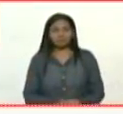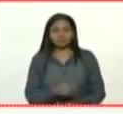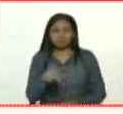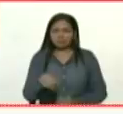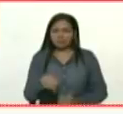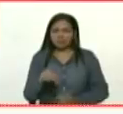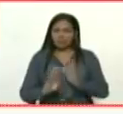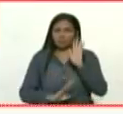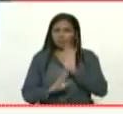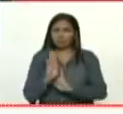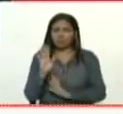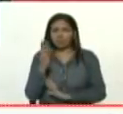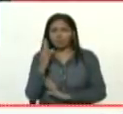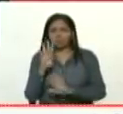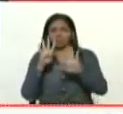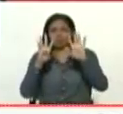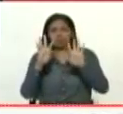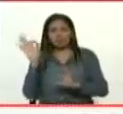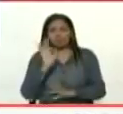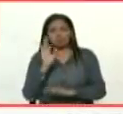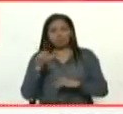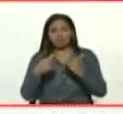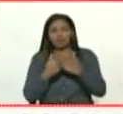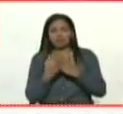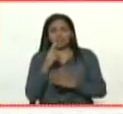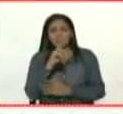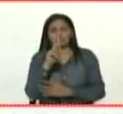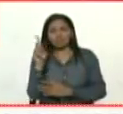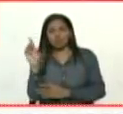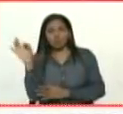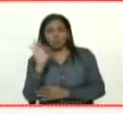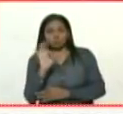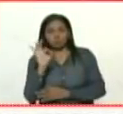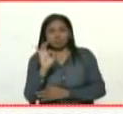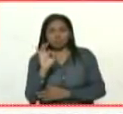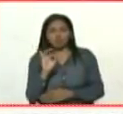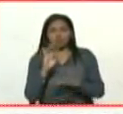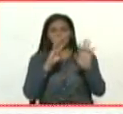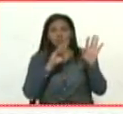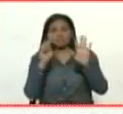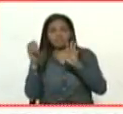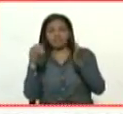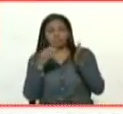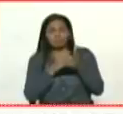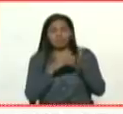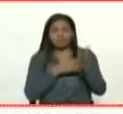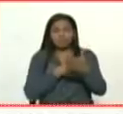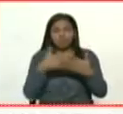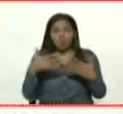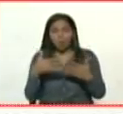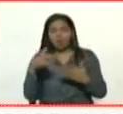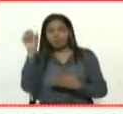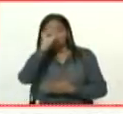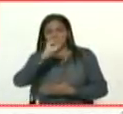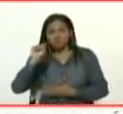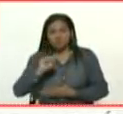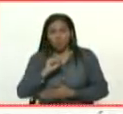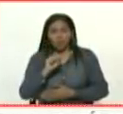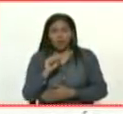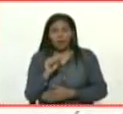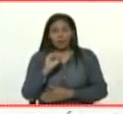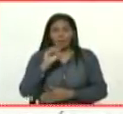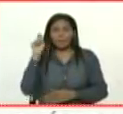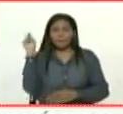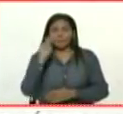aumentado del 9% al 21%, 96 mil millones de bolívares al mes de